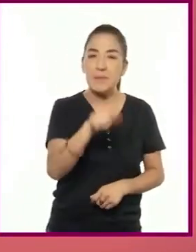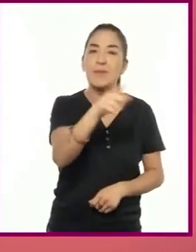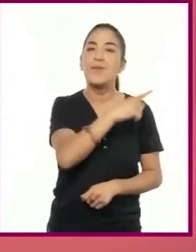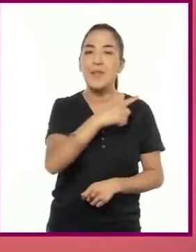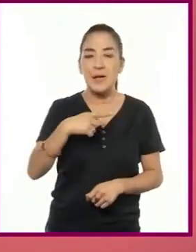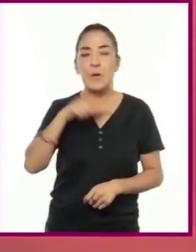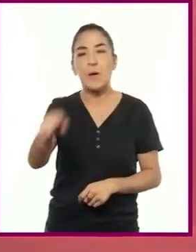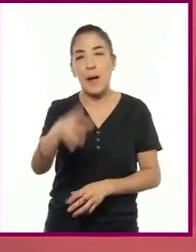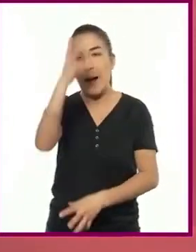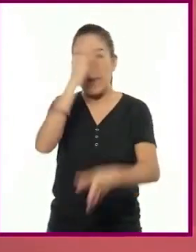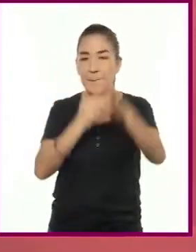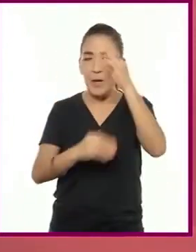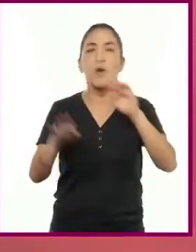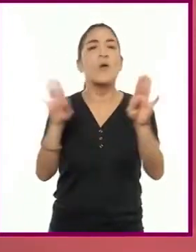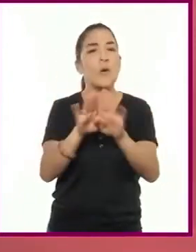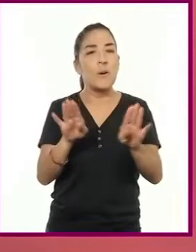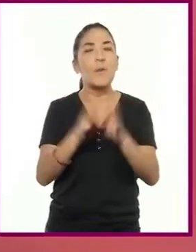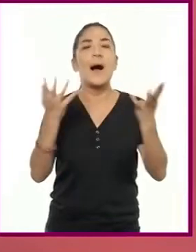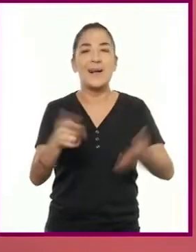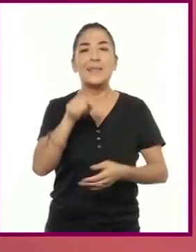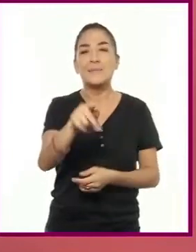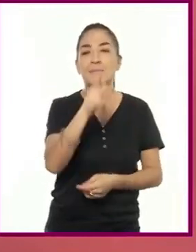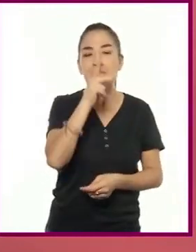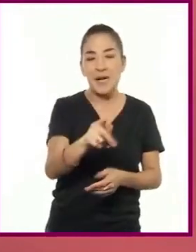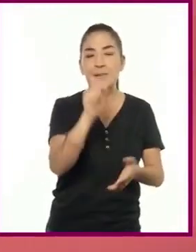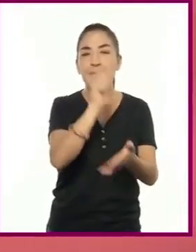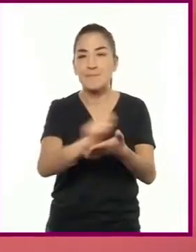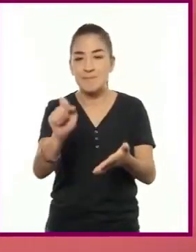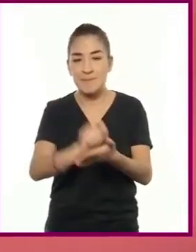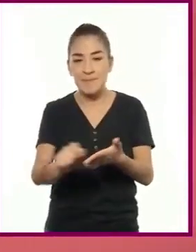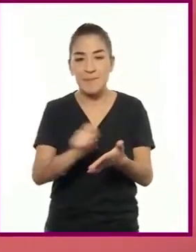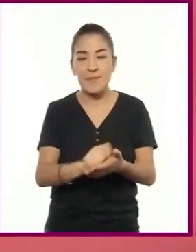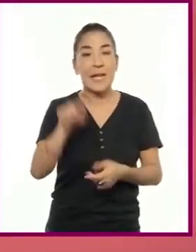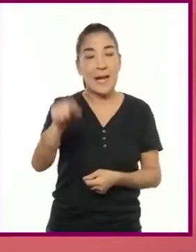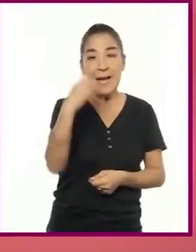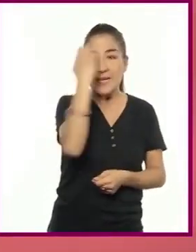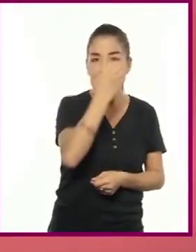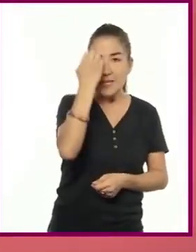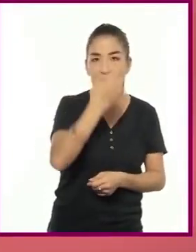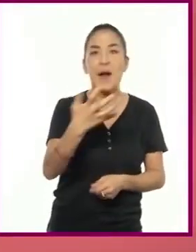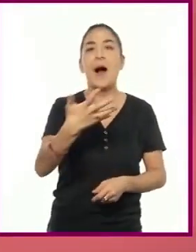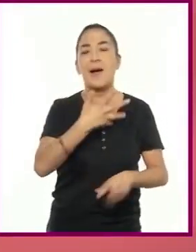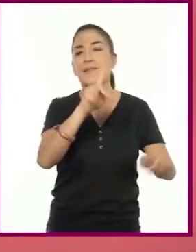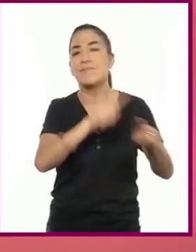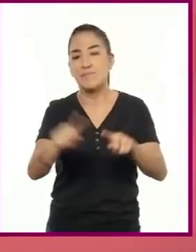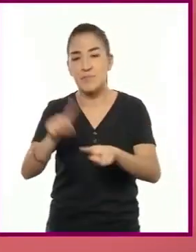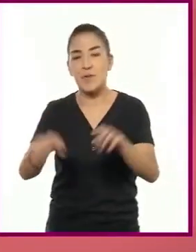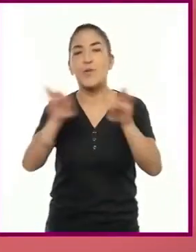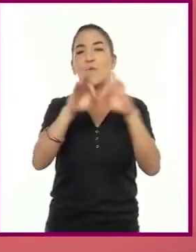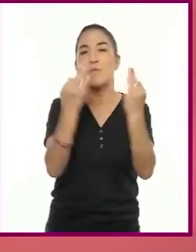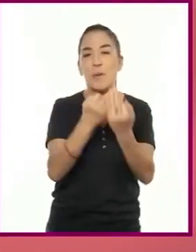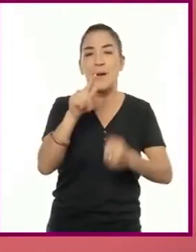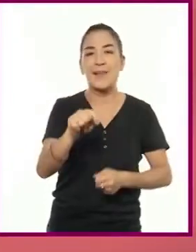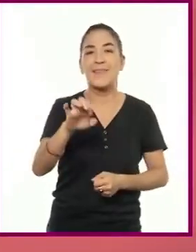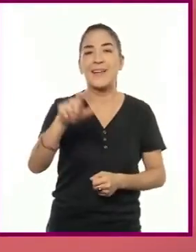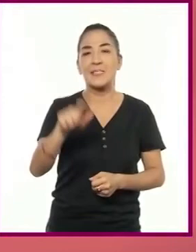que aprendieron con un tipo de texto a otro, pues en el examen tendrán diversos tipos